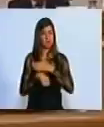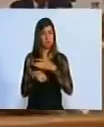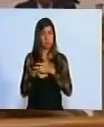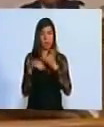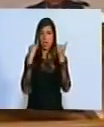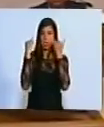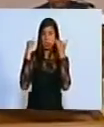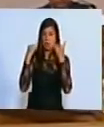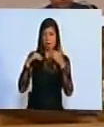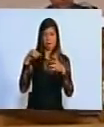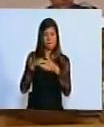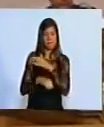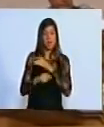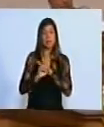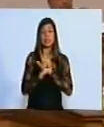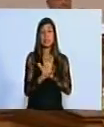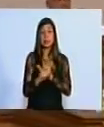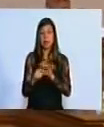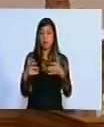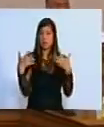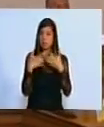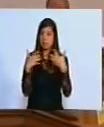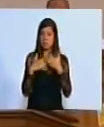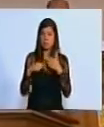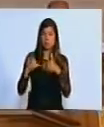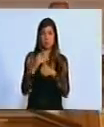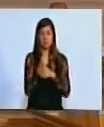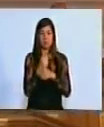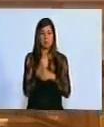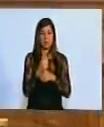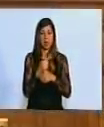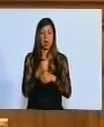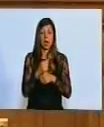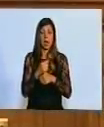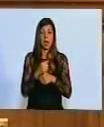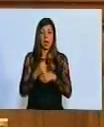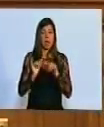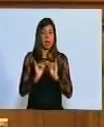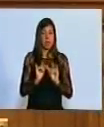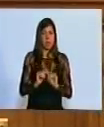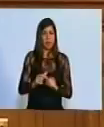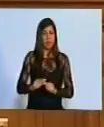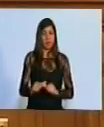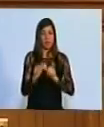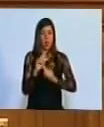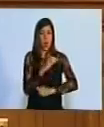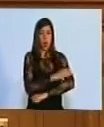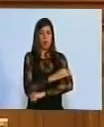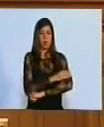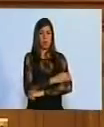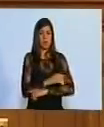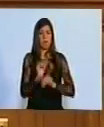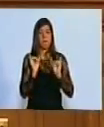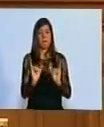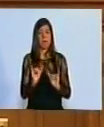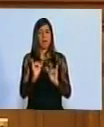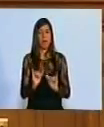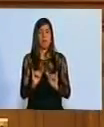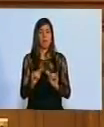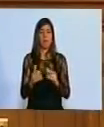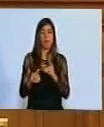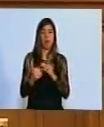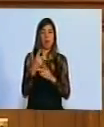significados, por lo simbólico, pues los sectores conservadores se empeñan en afirmar un modelo